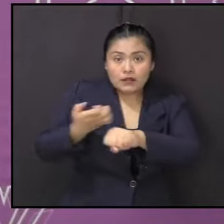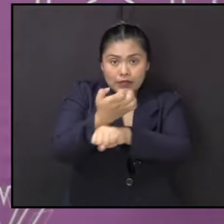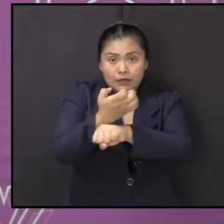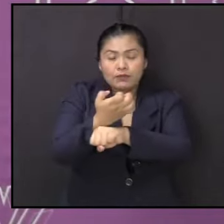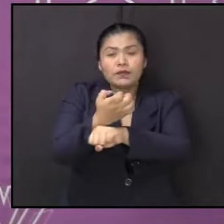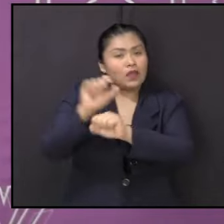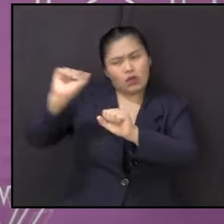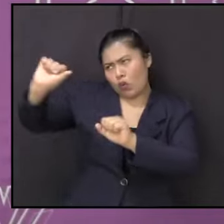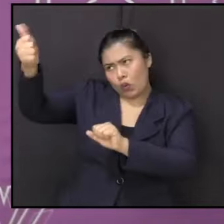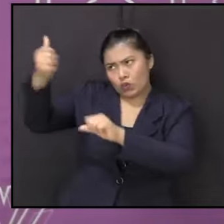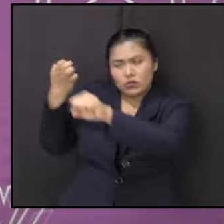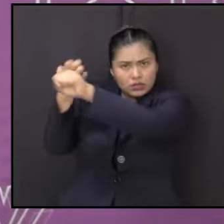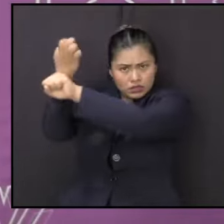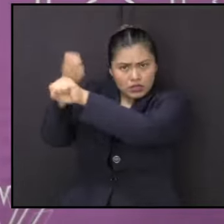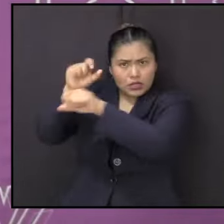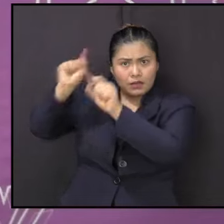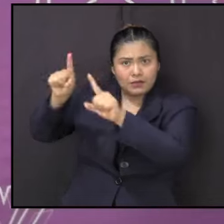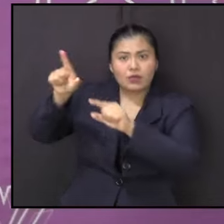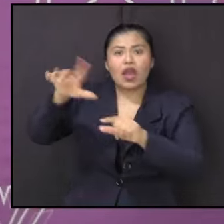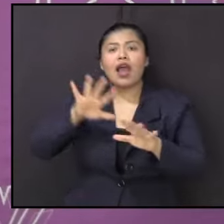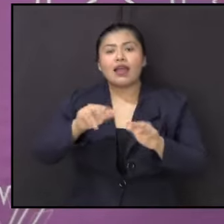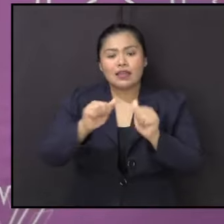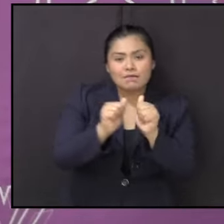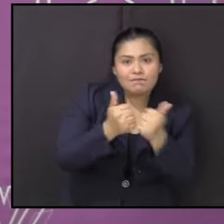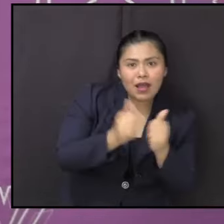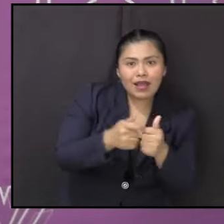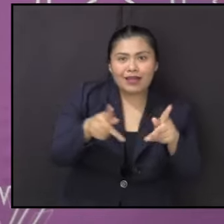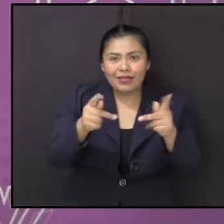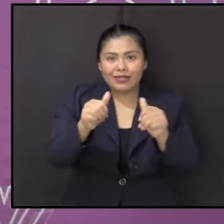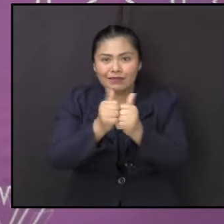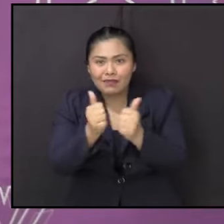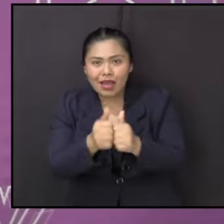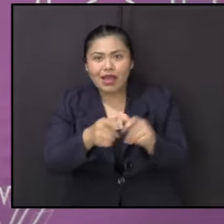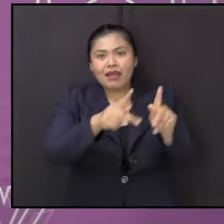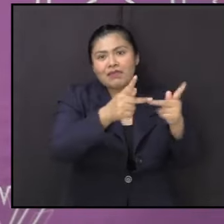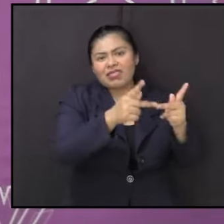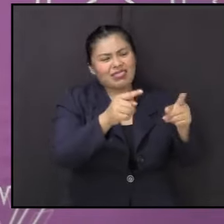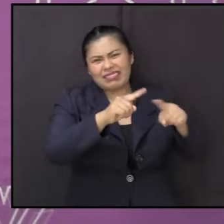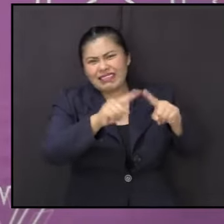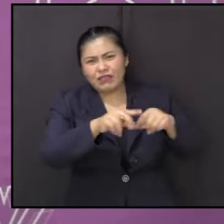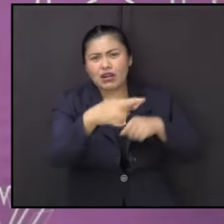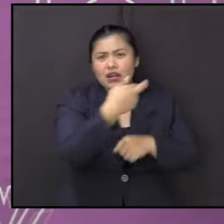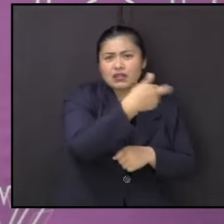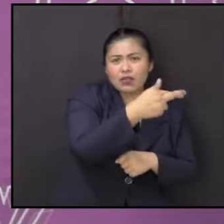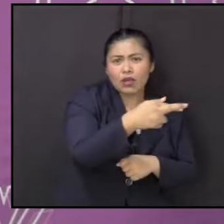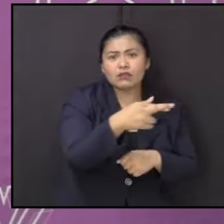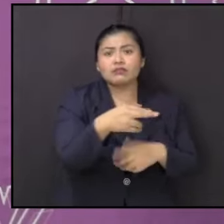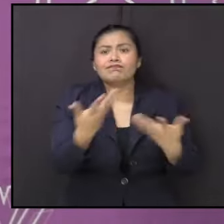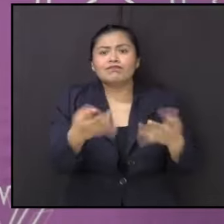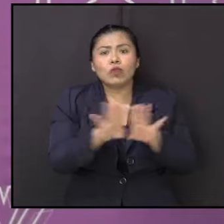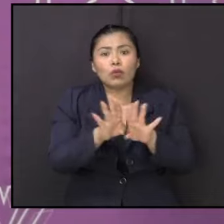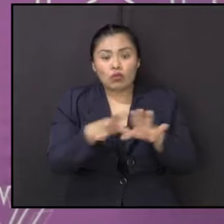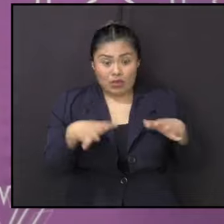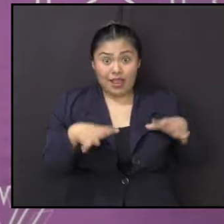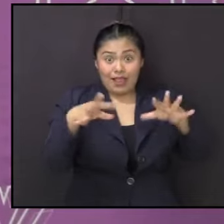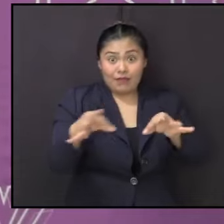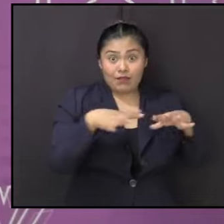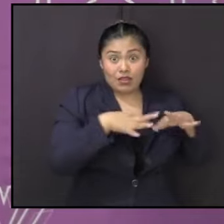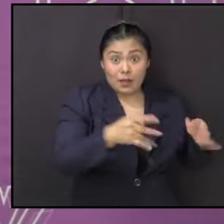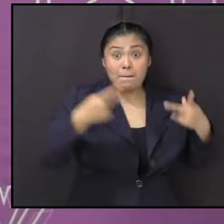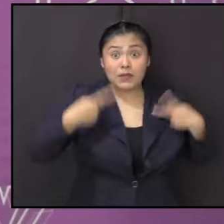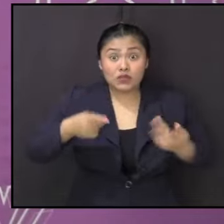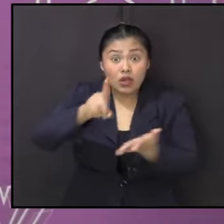otros estados, panaderías, restaurantes o negocios que sean operados y administrados directamente por personas con capacidades